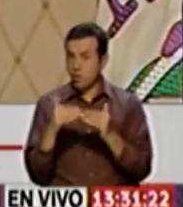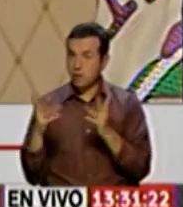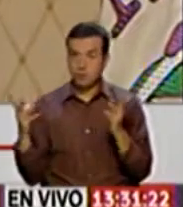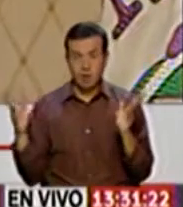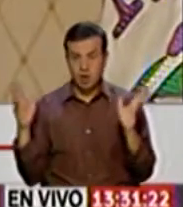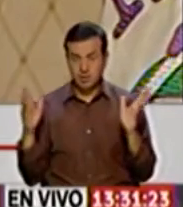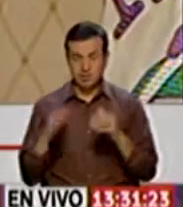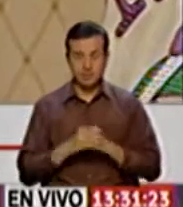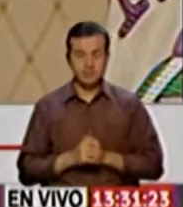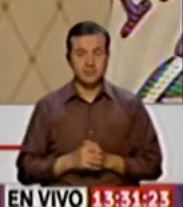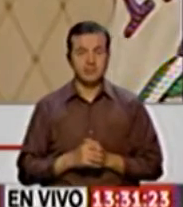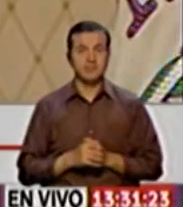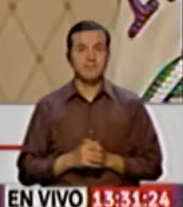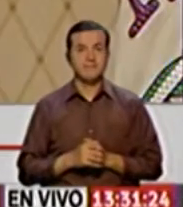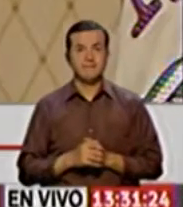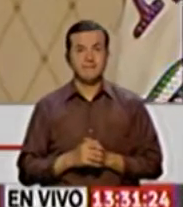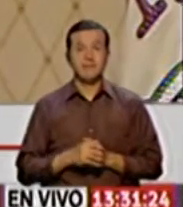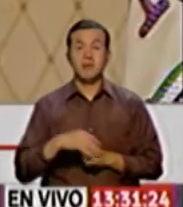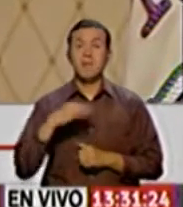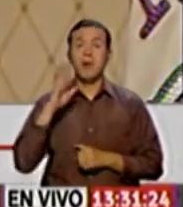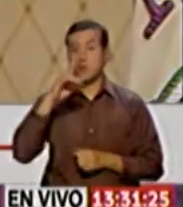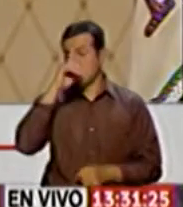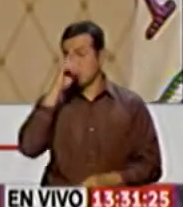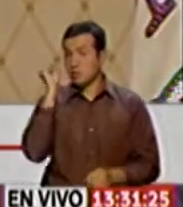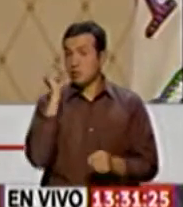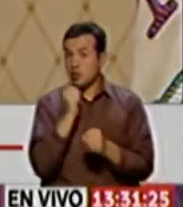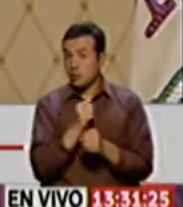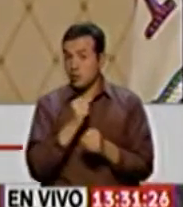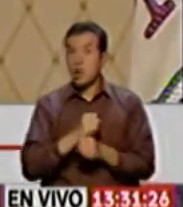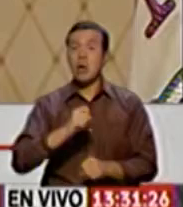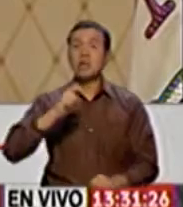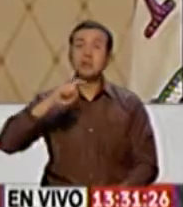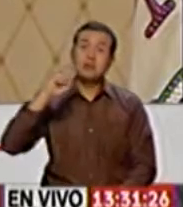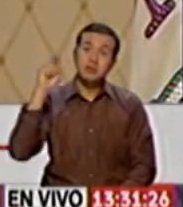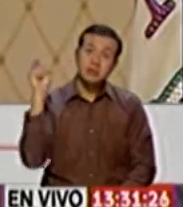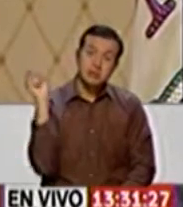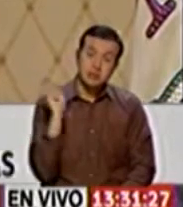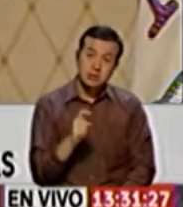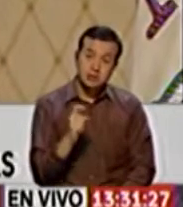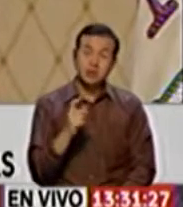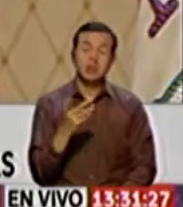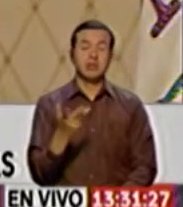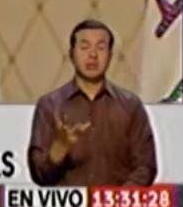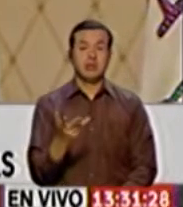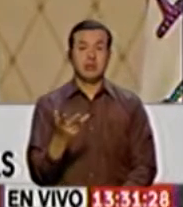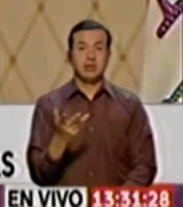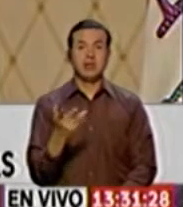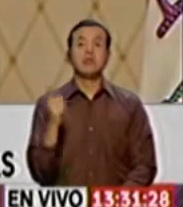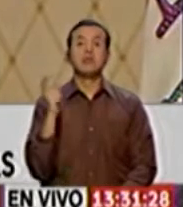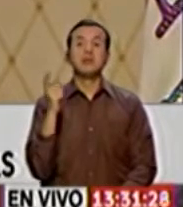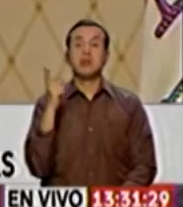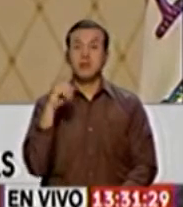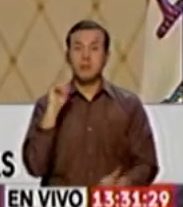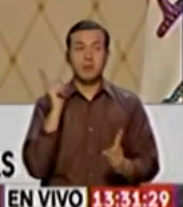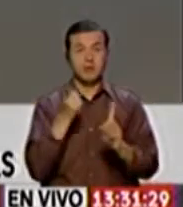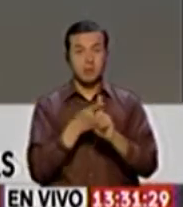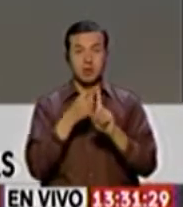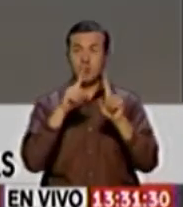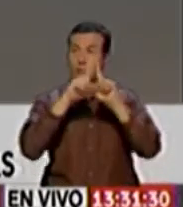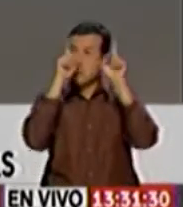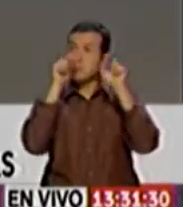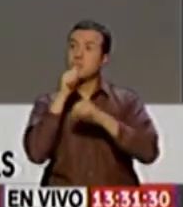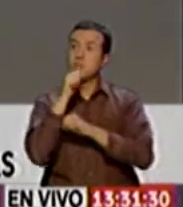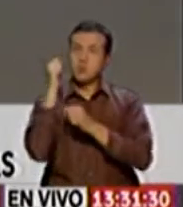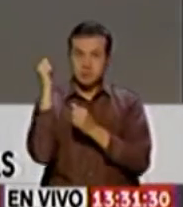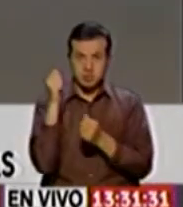La generación de empleo es imposible sin una elevada inversión privada.